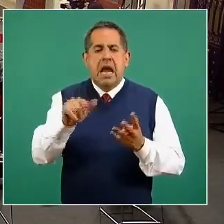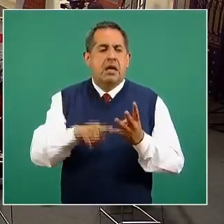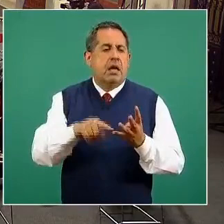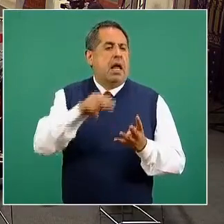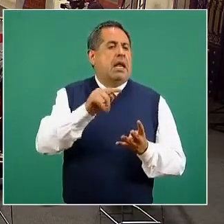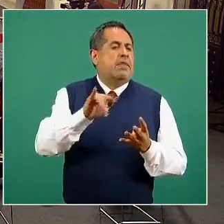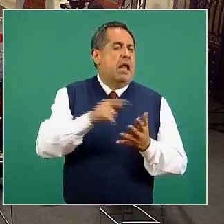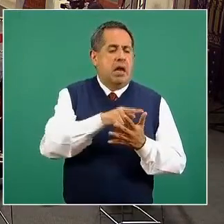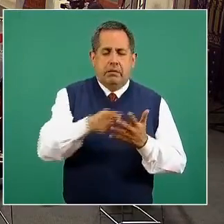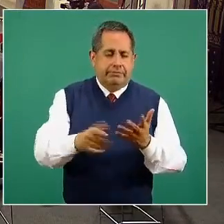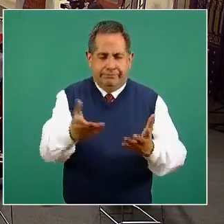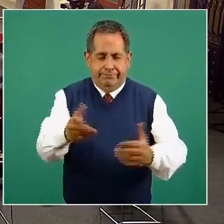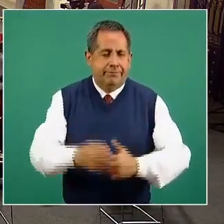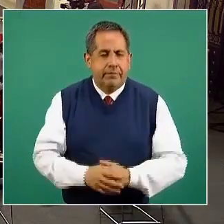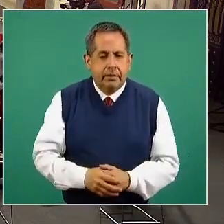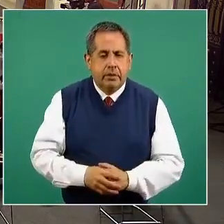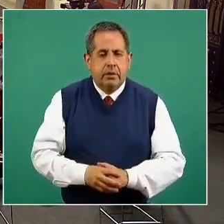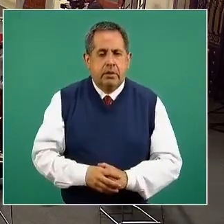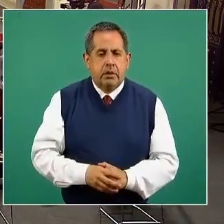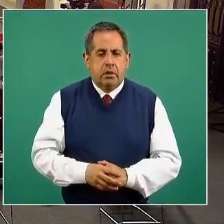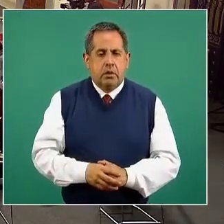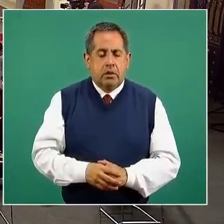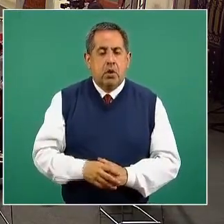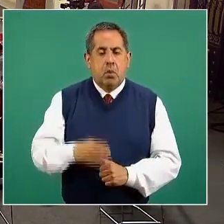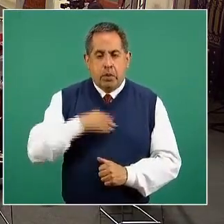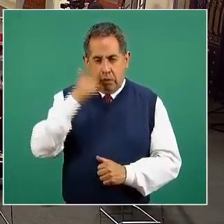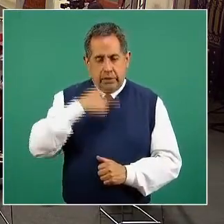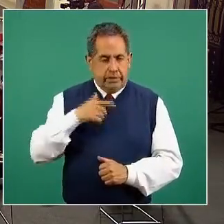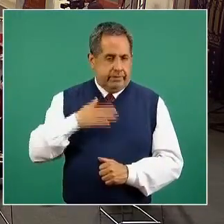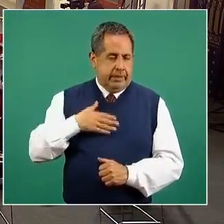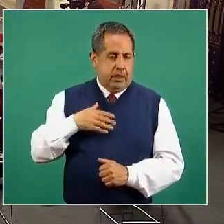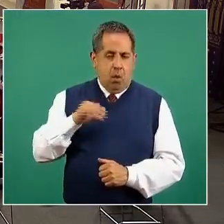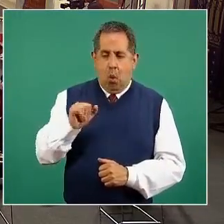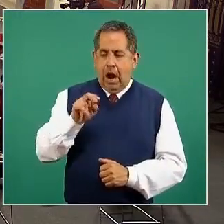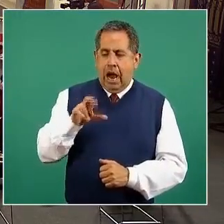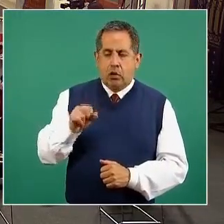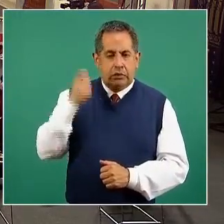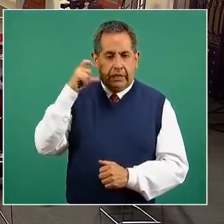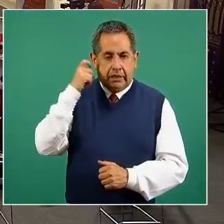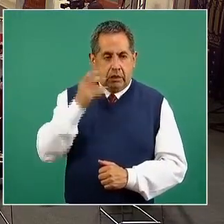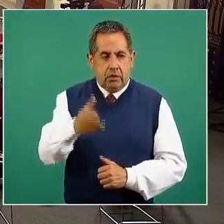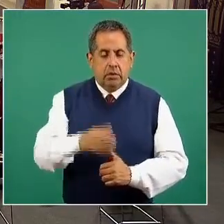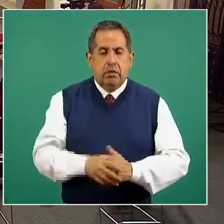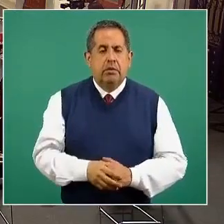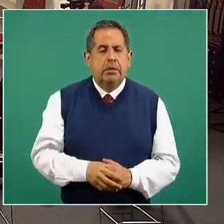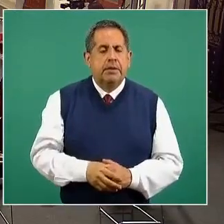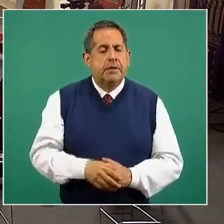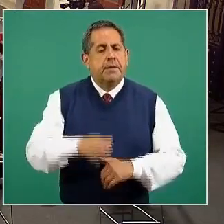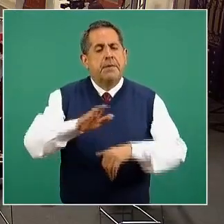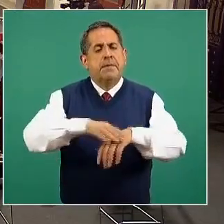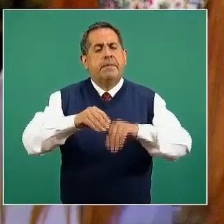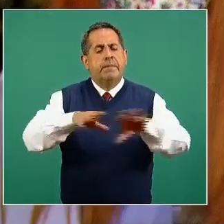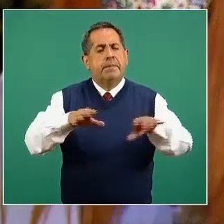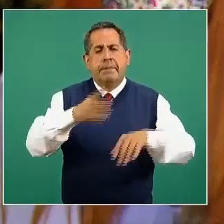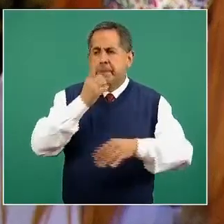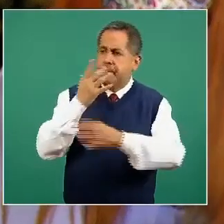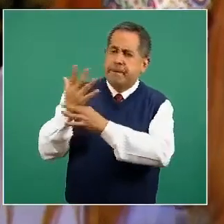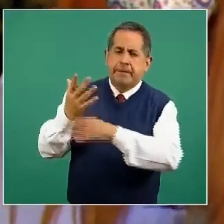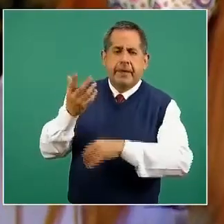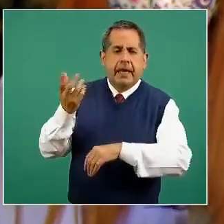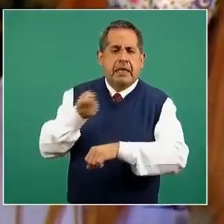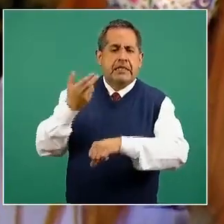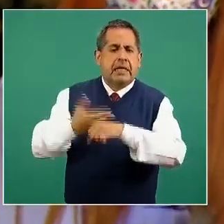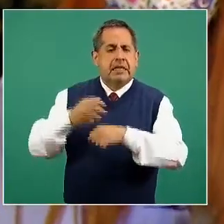Vitela. Sí, buenas noches. Juan Carlos Machorro, AM de Querétaro. Doctor, salió una información que el secretario de Hacienda habla